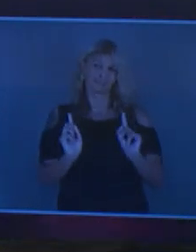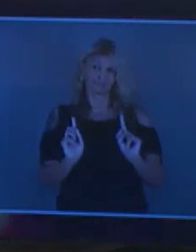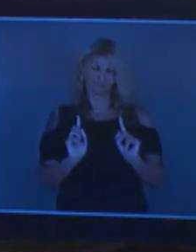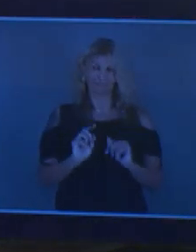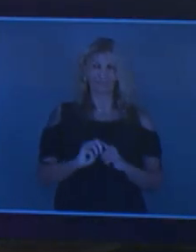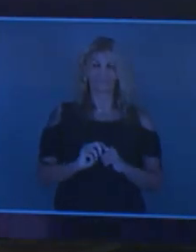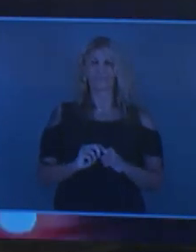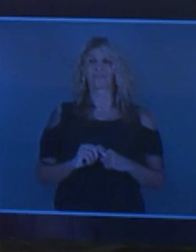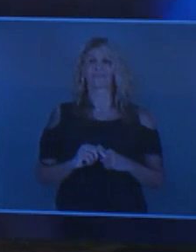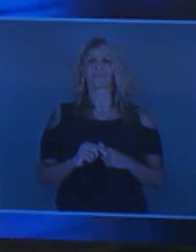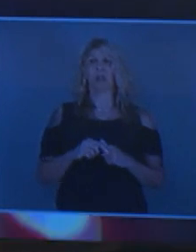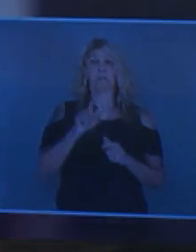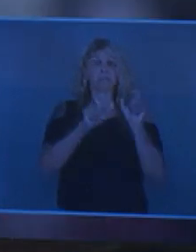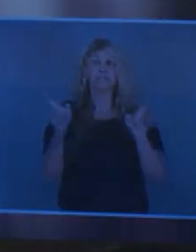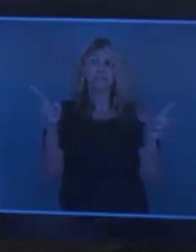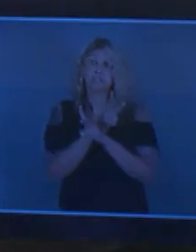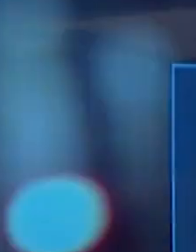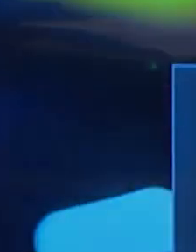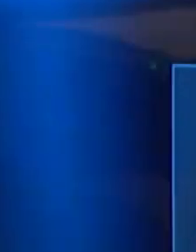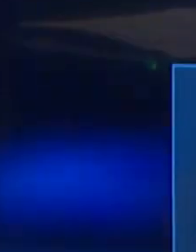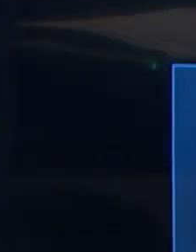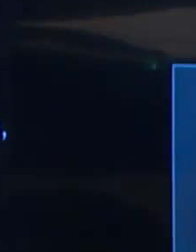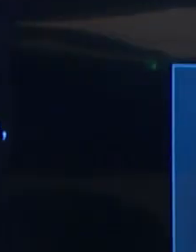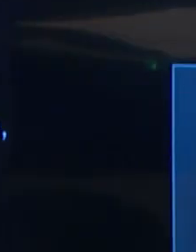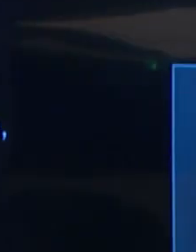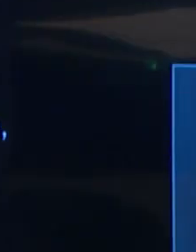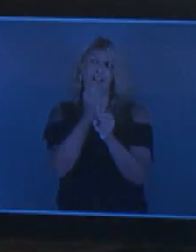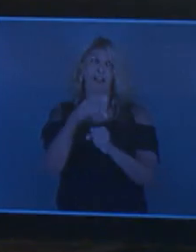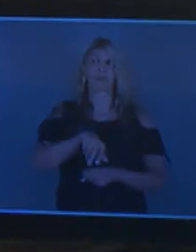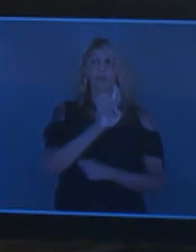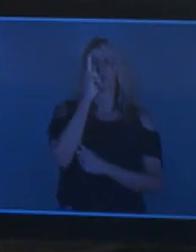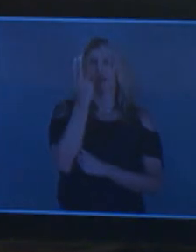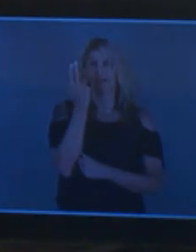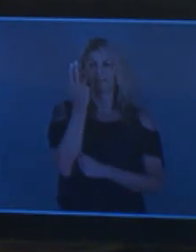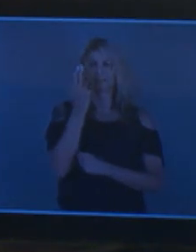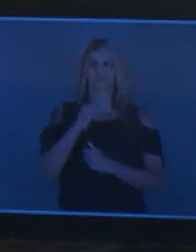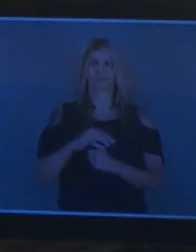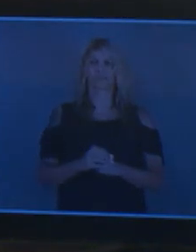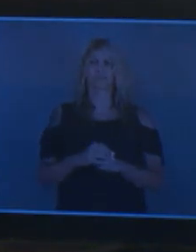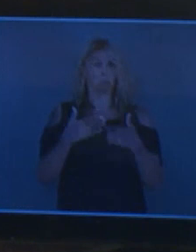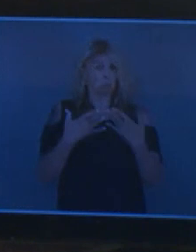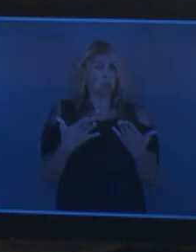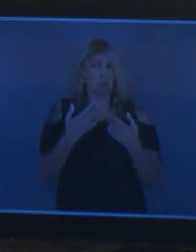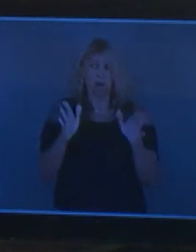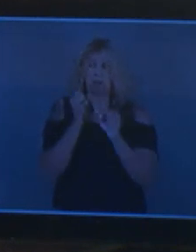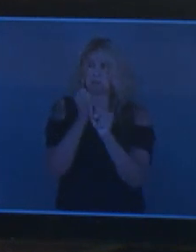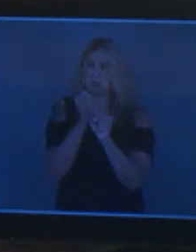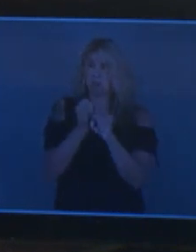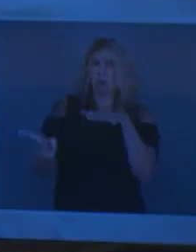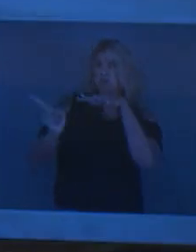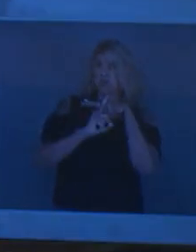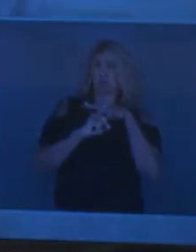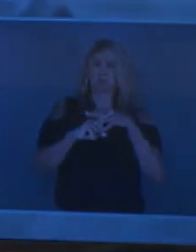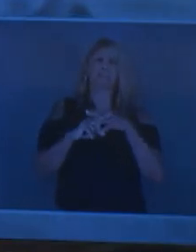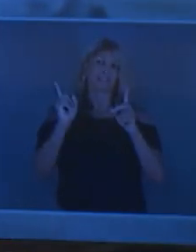circunstancias también está el tema de la organización cruzada para llegar a la normalización cruzada y por supuesto